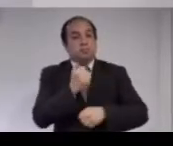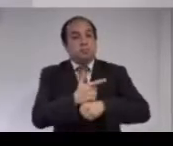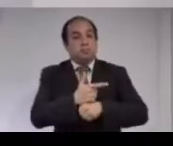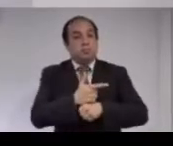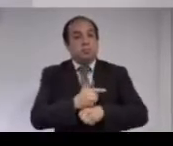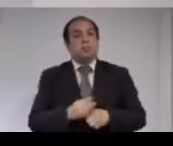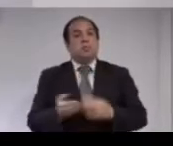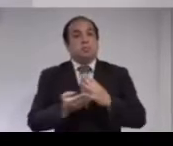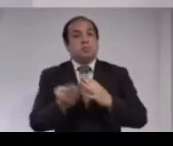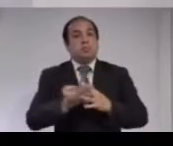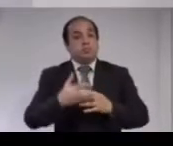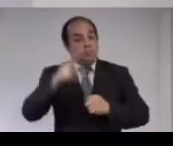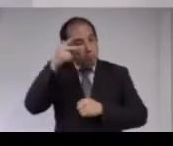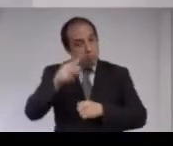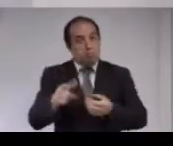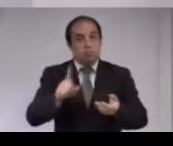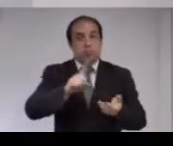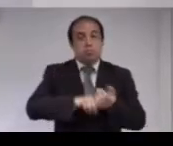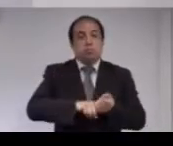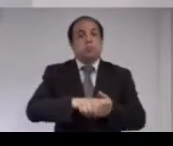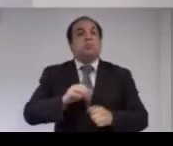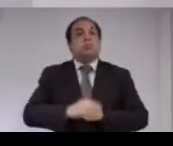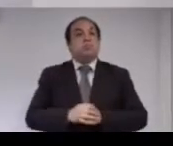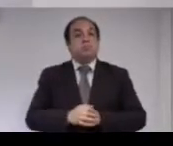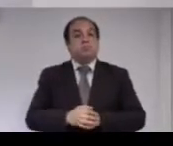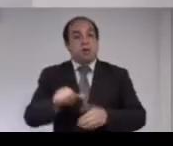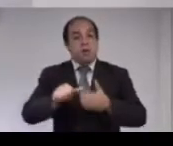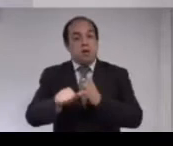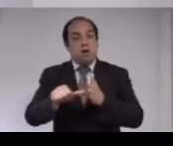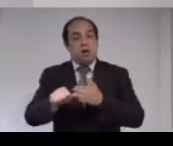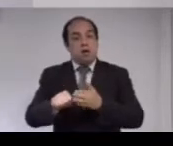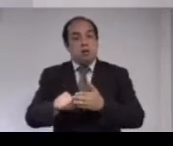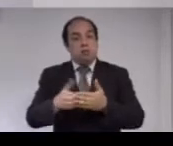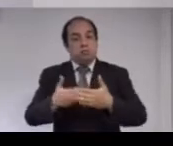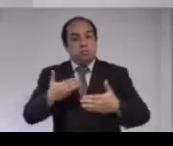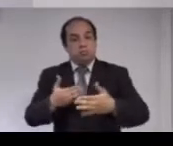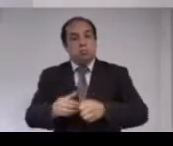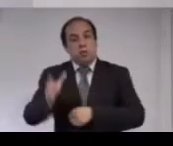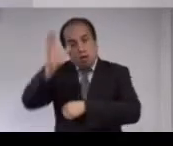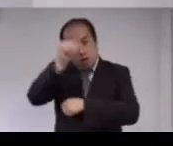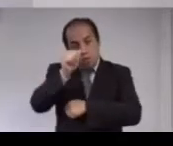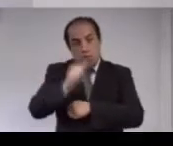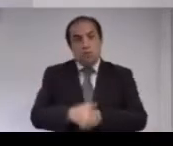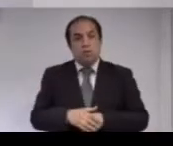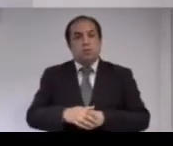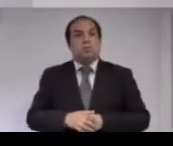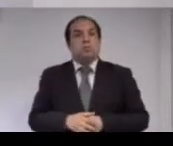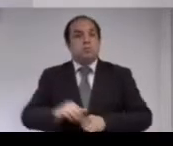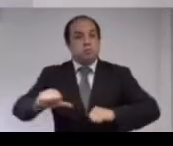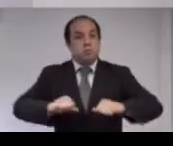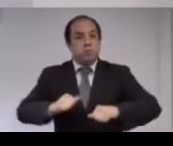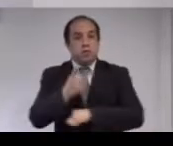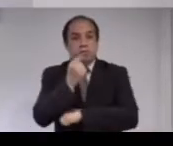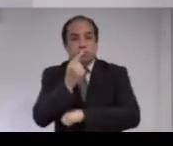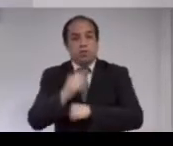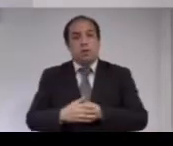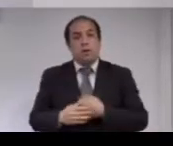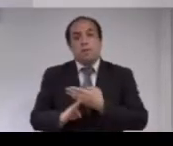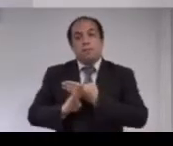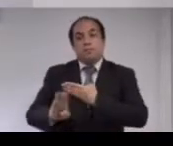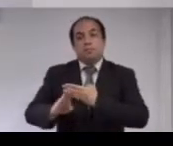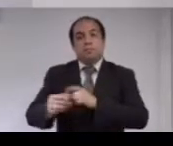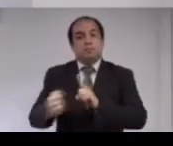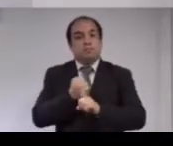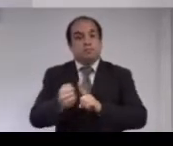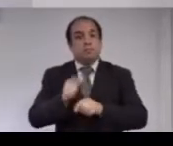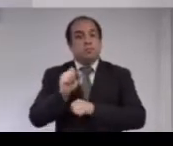estación Hidalgo. Lo anterior, conforme al acuerdo para la actuación policial en la prevención de violencias y actos que transgreden